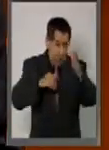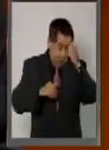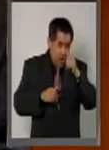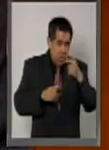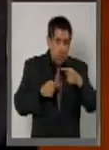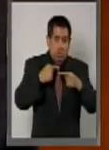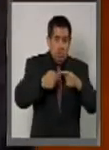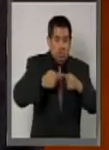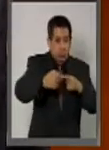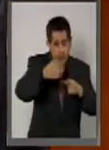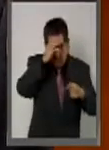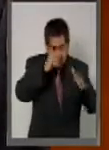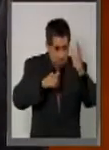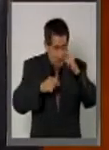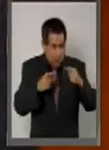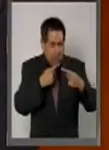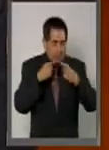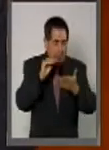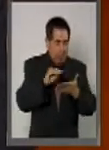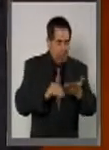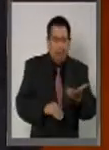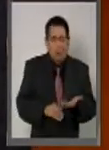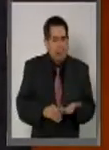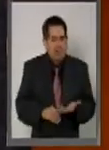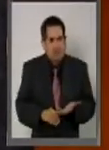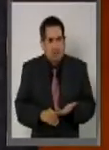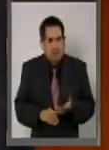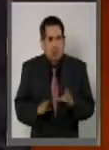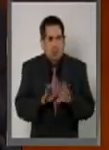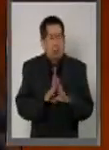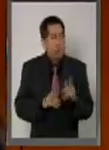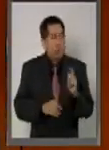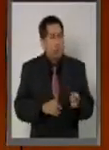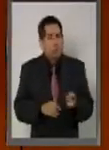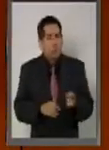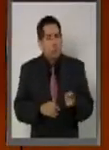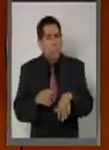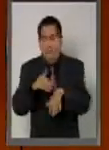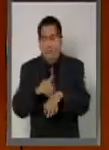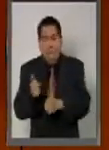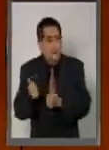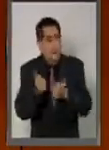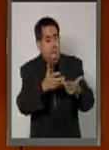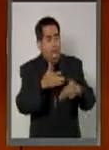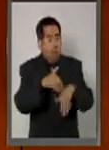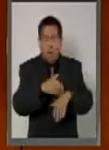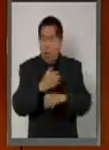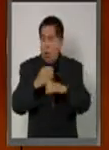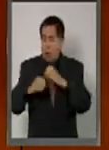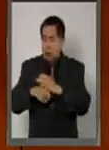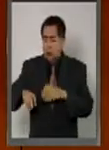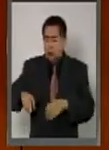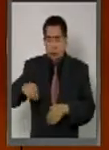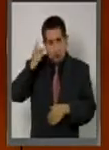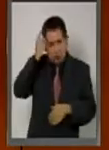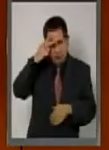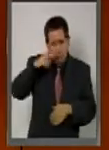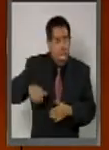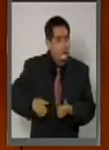uno tras otro, que aquí narran, ¿verdad?, en los que entregan los intereses de México. Perdón,